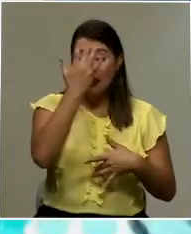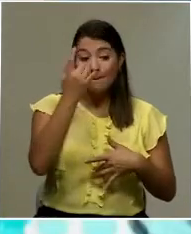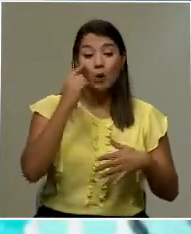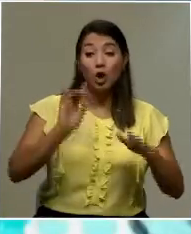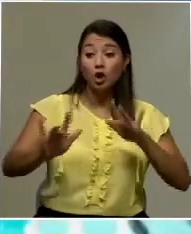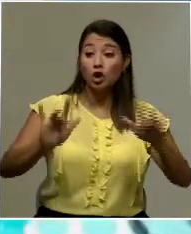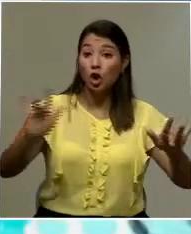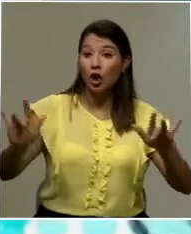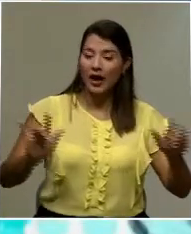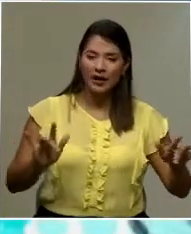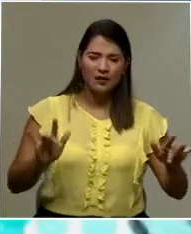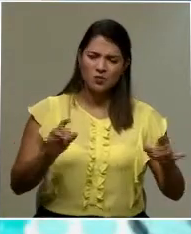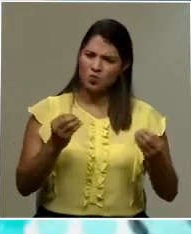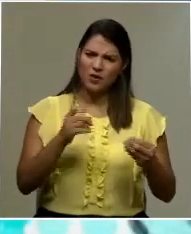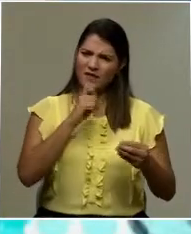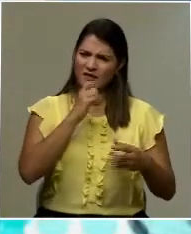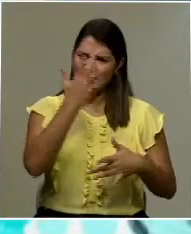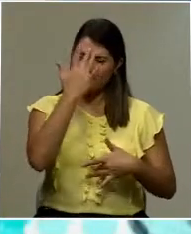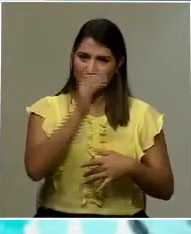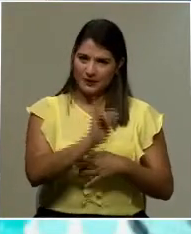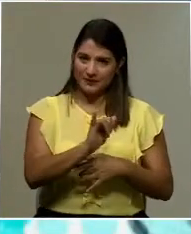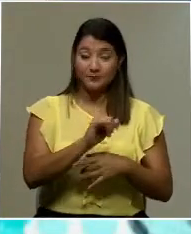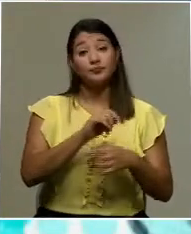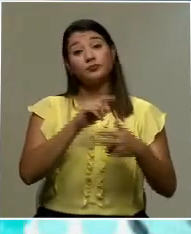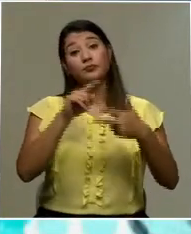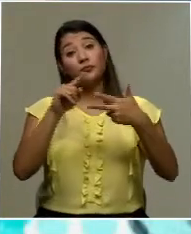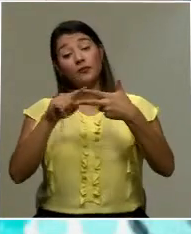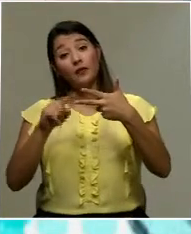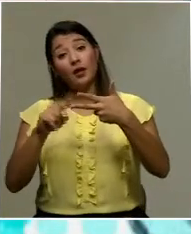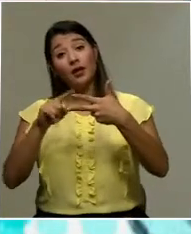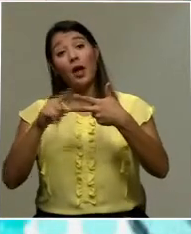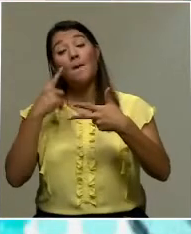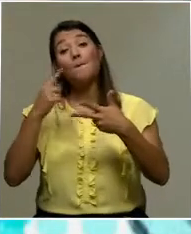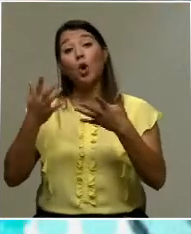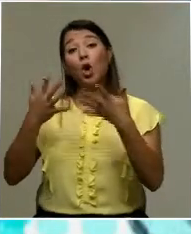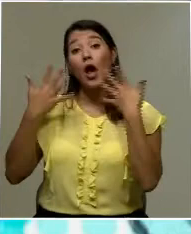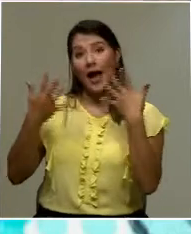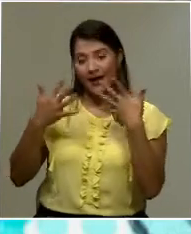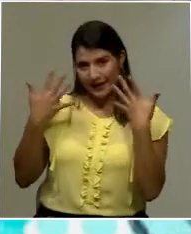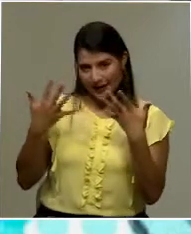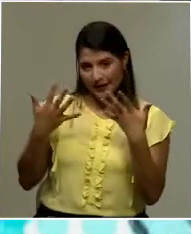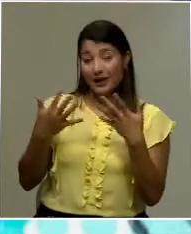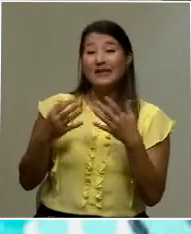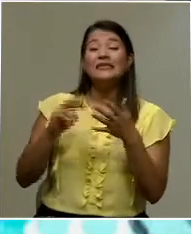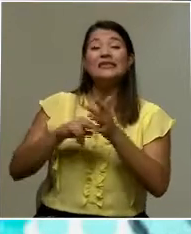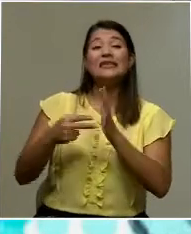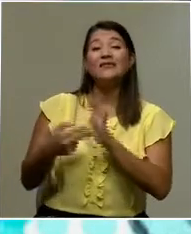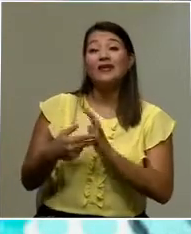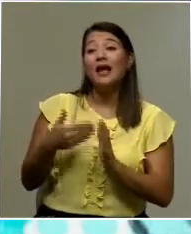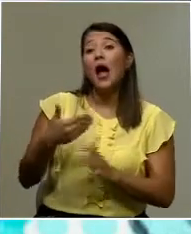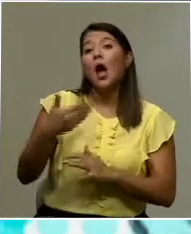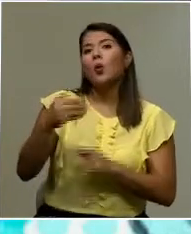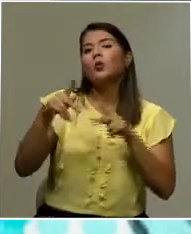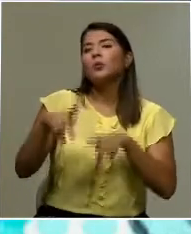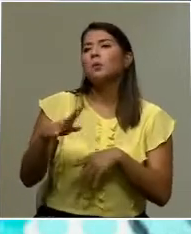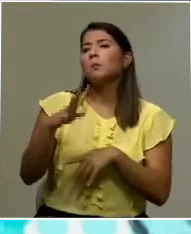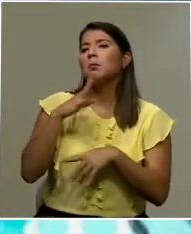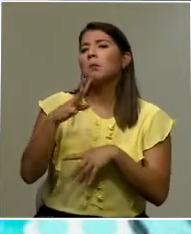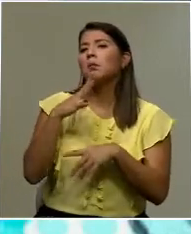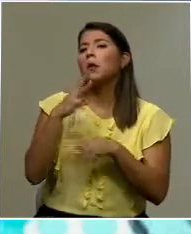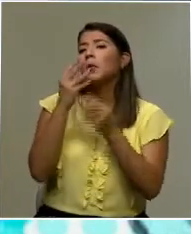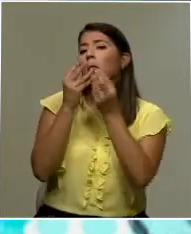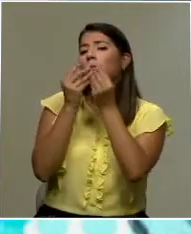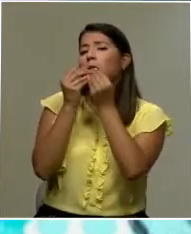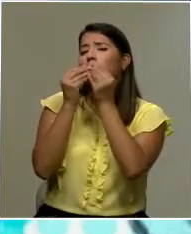hay otras 2 maneras que las 2 van por el aire y las 2 tienen que ver con pelotitas de saliva o de fluido respiratorio que salen de nosotros. Entonces